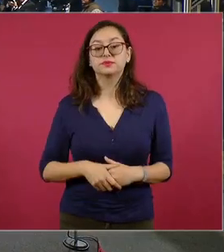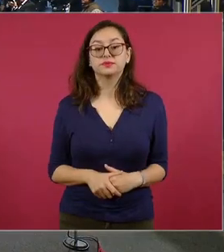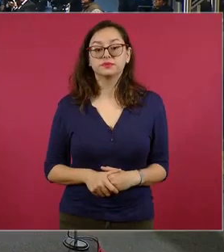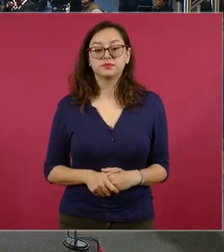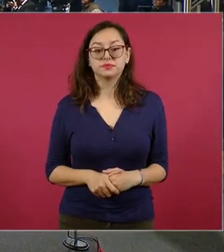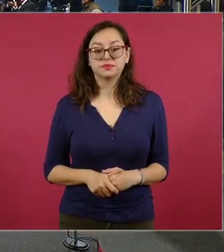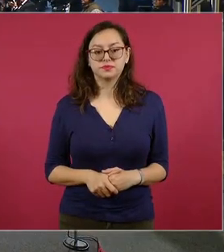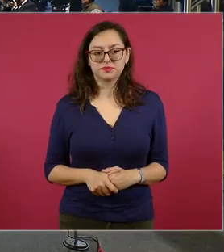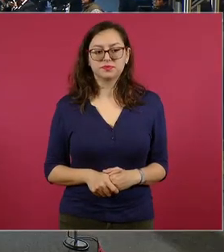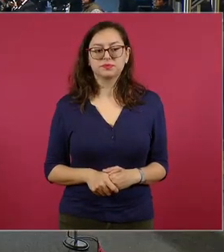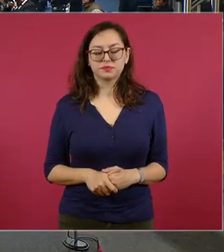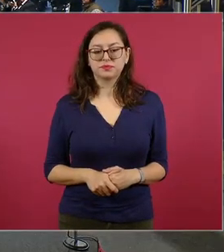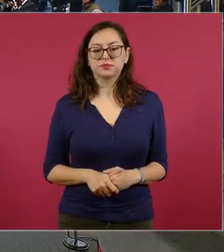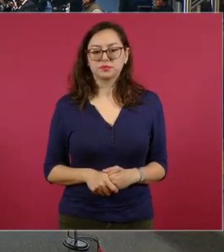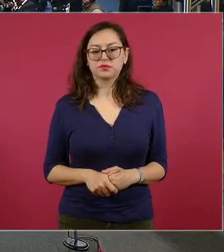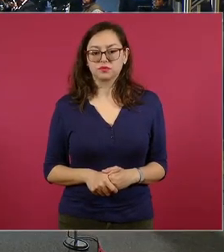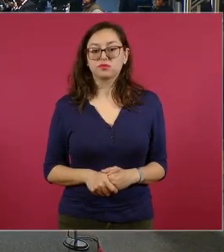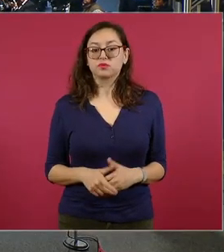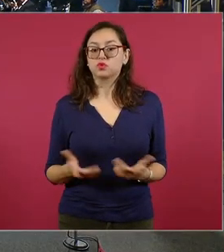con algunos presidentes.